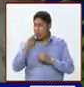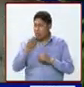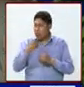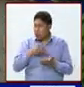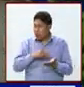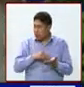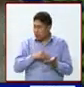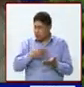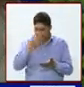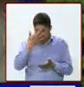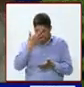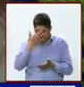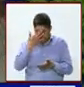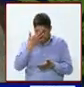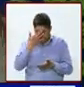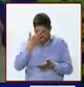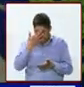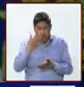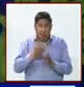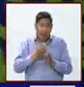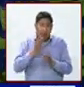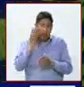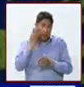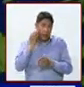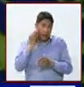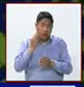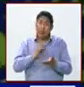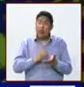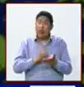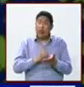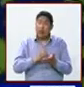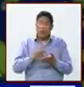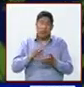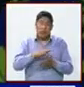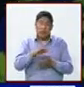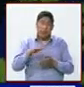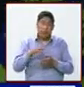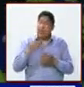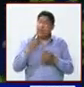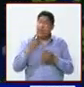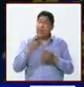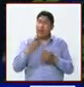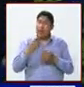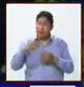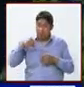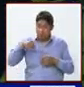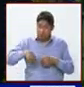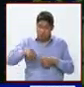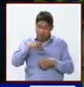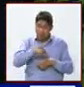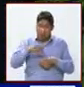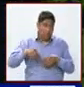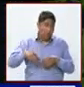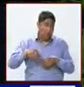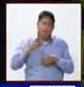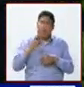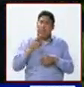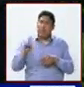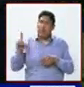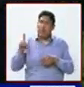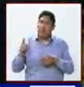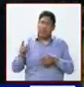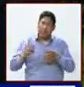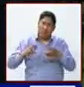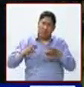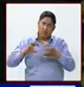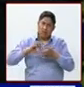médico, ¿cómo se llama? El especialista, que este pie derecho está... Te necesito este implante, me